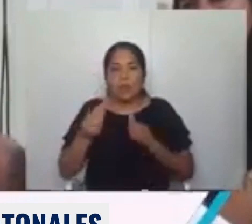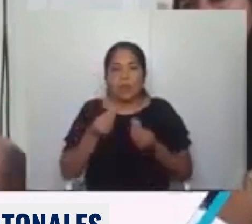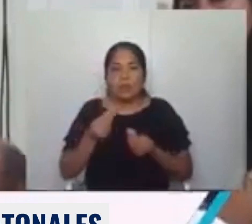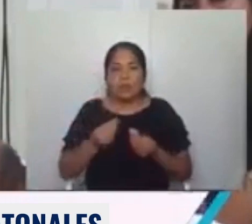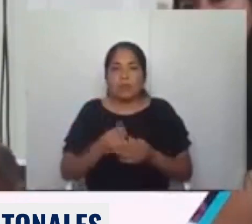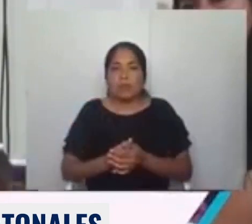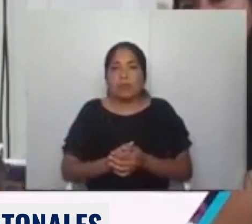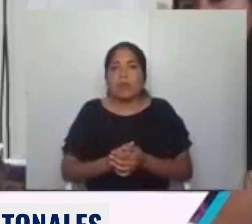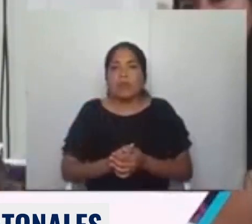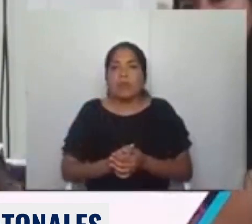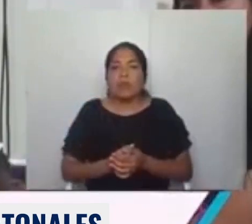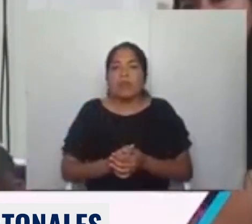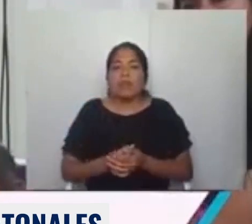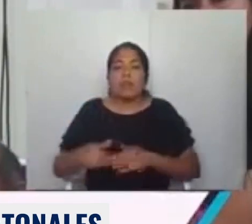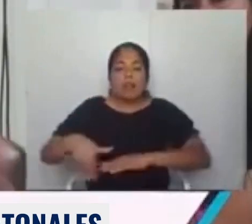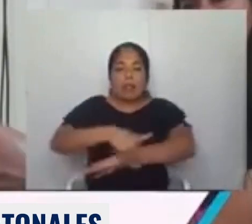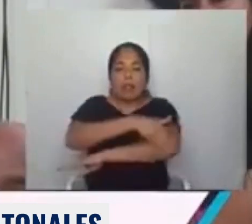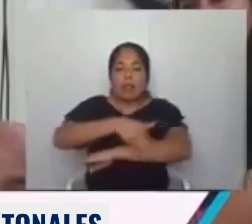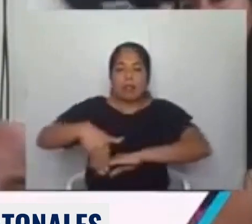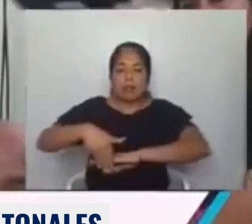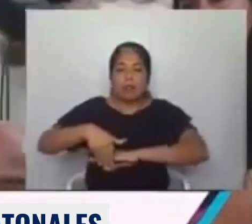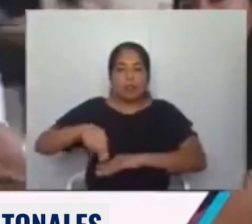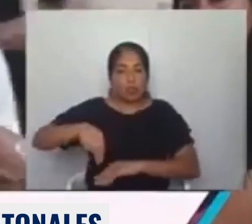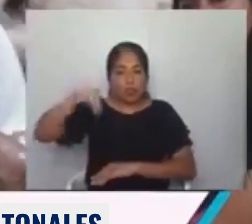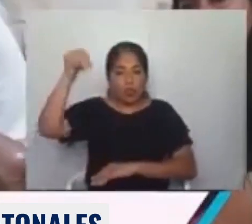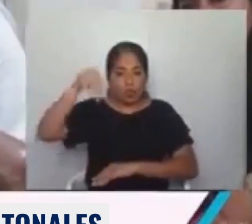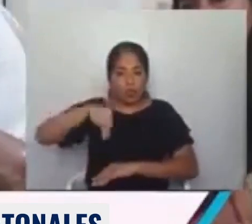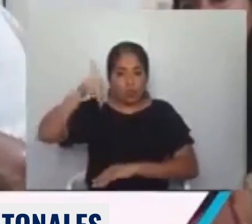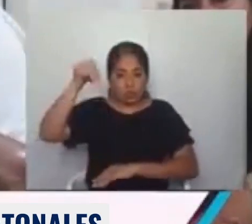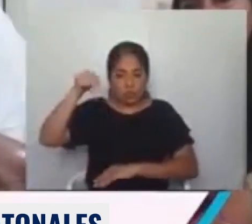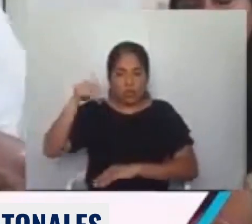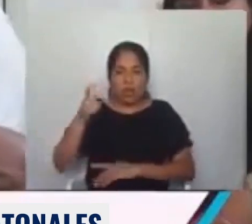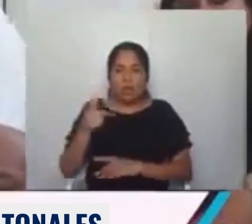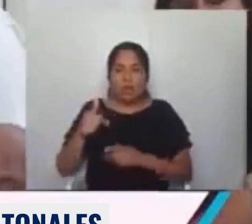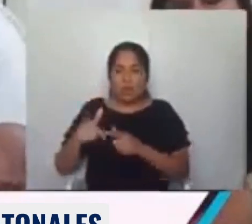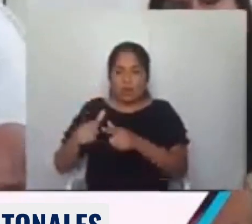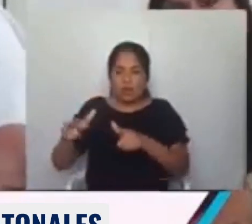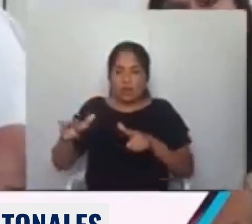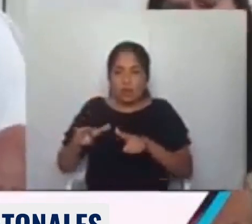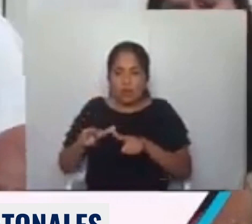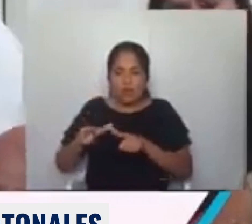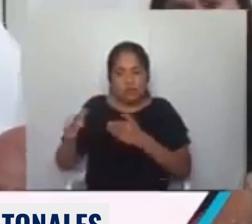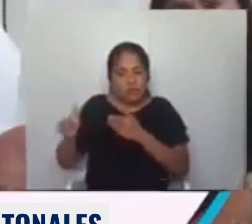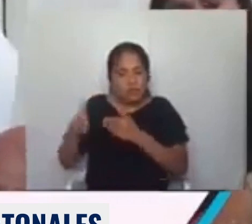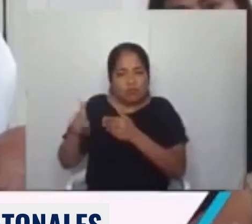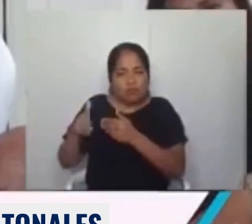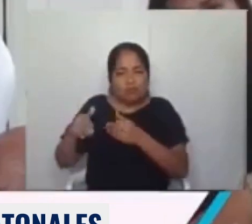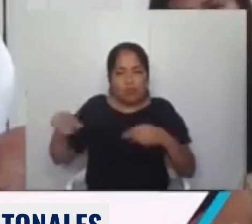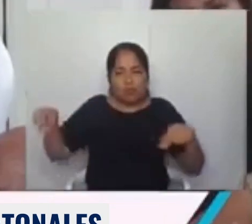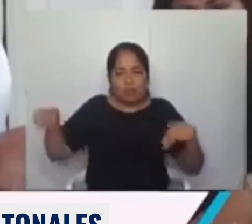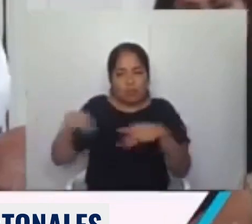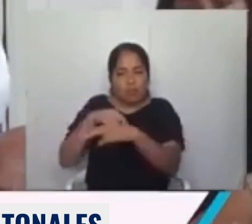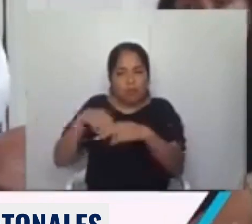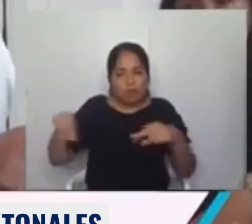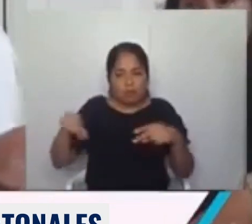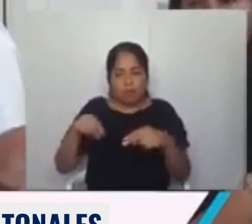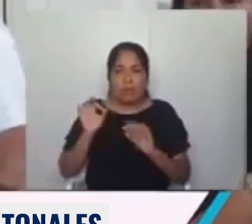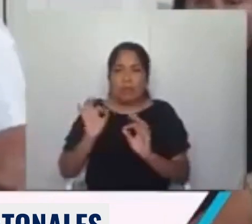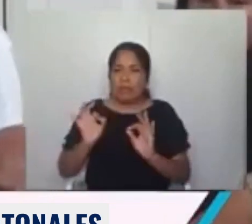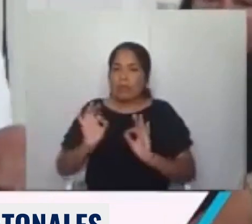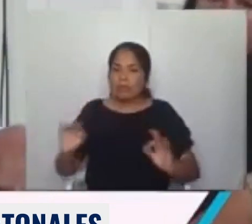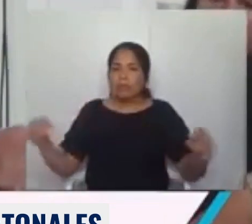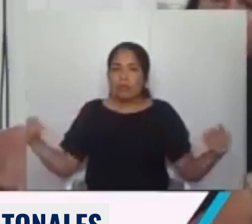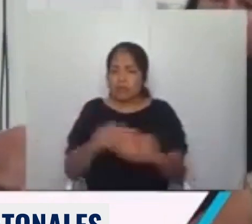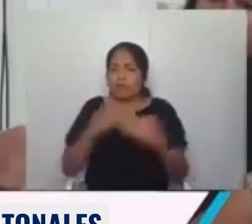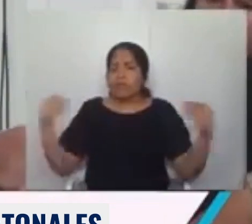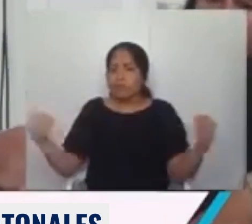dejado espacios para que la gente pueda cruzar en esta vía de alto tránsito, de alta velocidad. Entonces, han habido